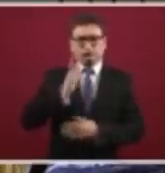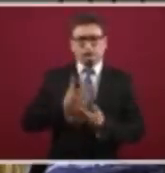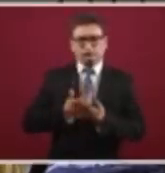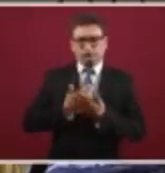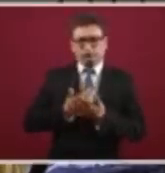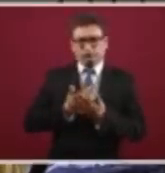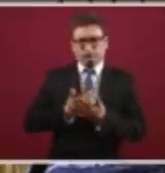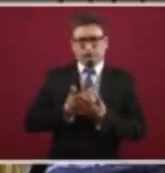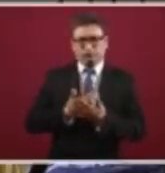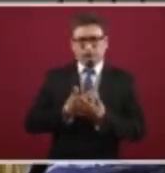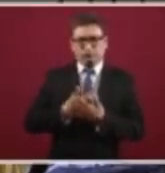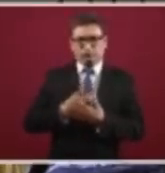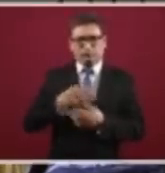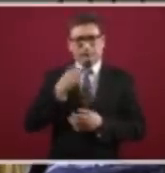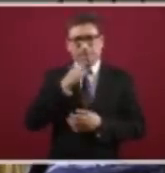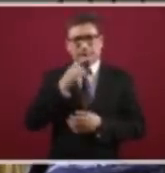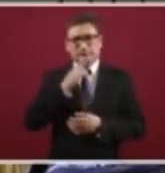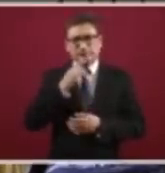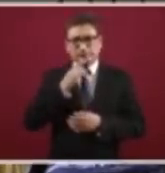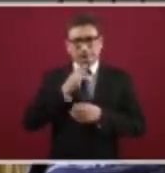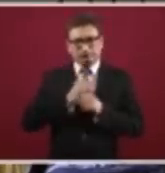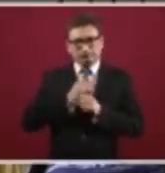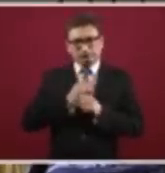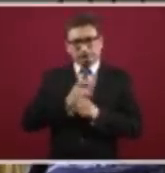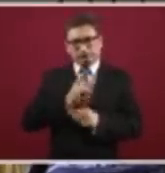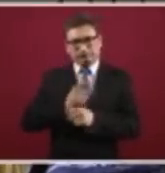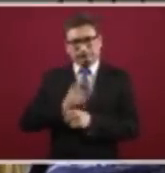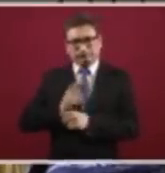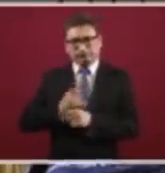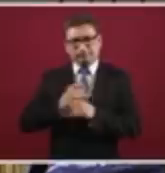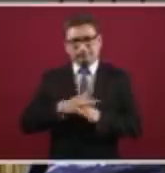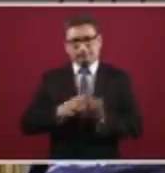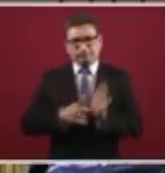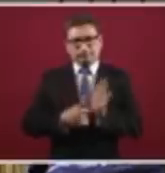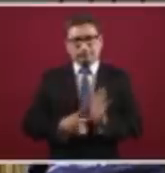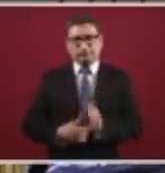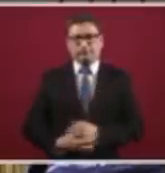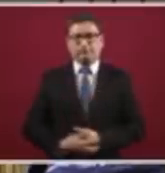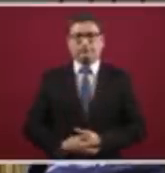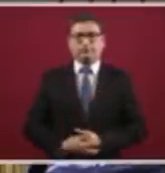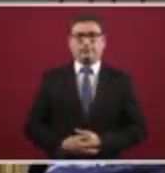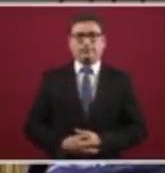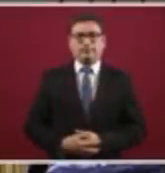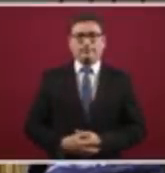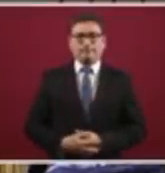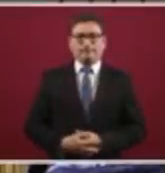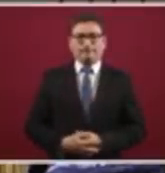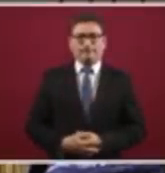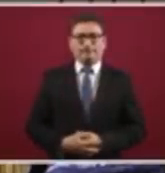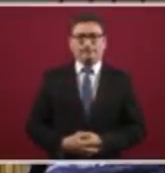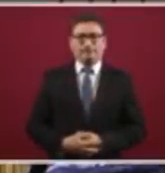pronto resultados porque se están